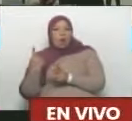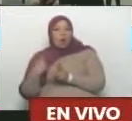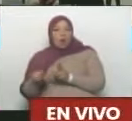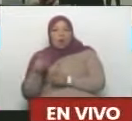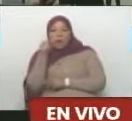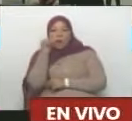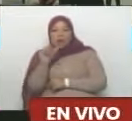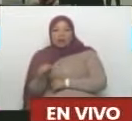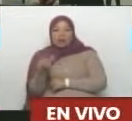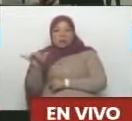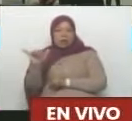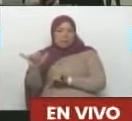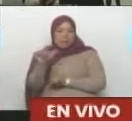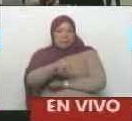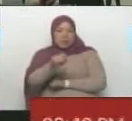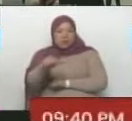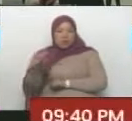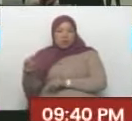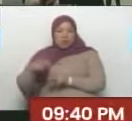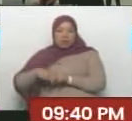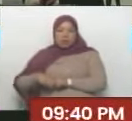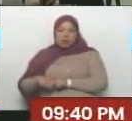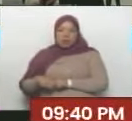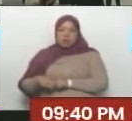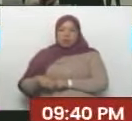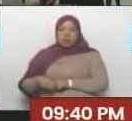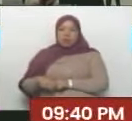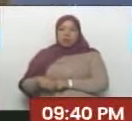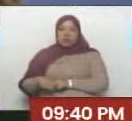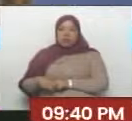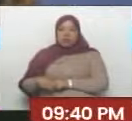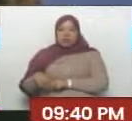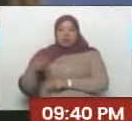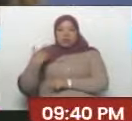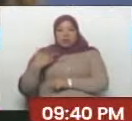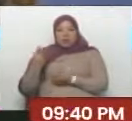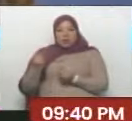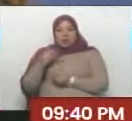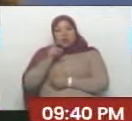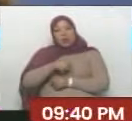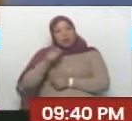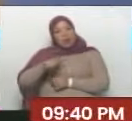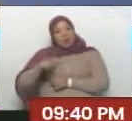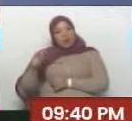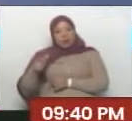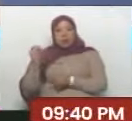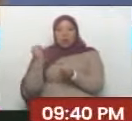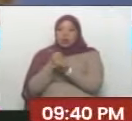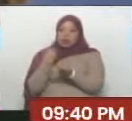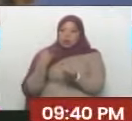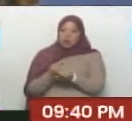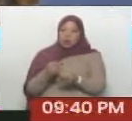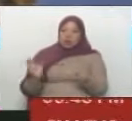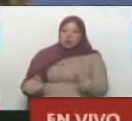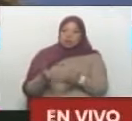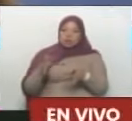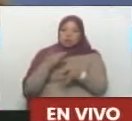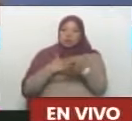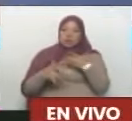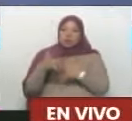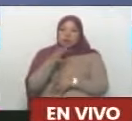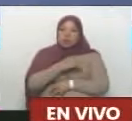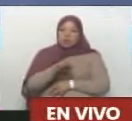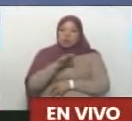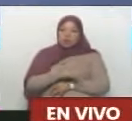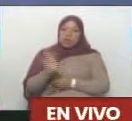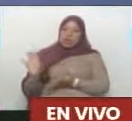el mismo Cecilia Todd, Lilia Vera, Miguel Delgado Esteves, mucha gente trabajando en pro de una